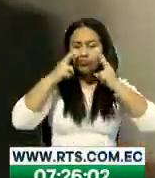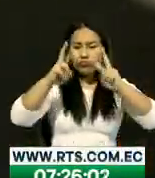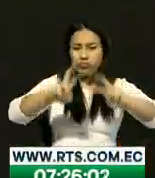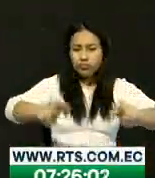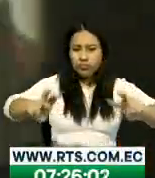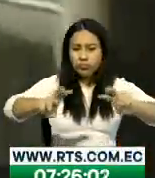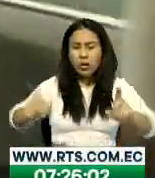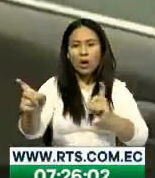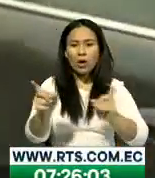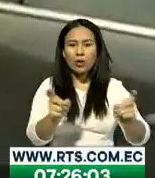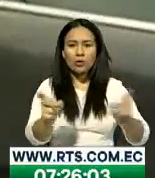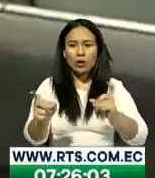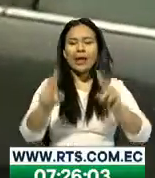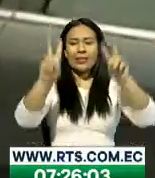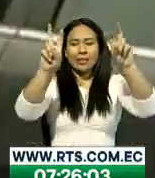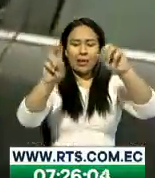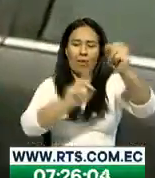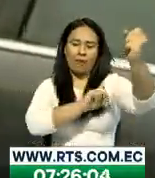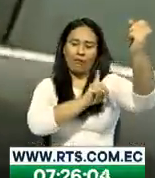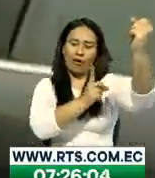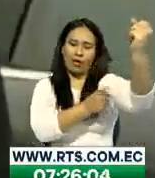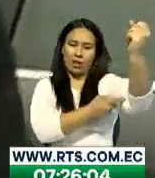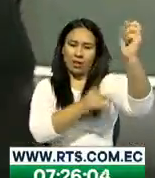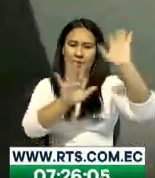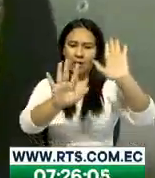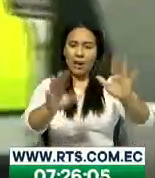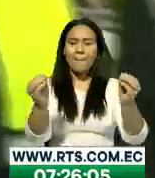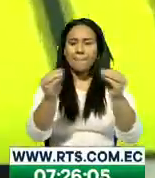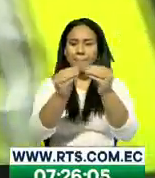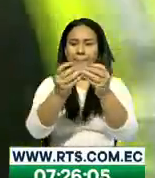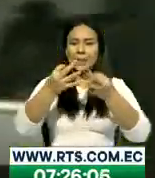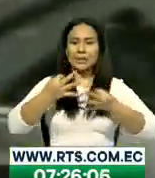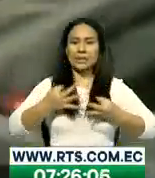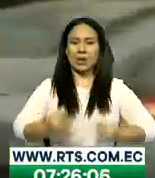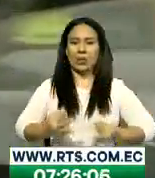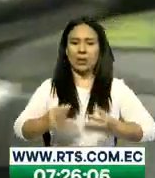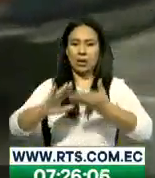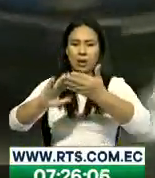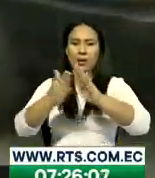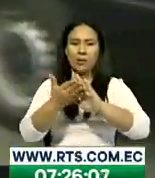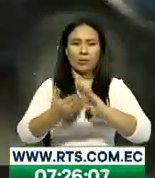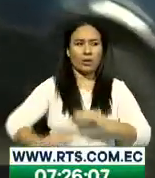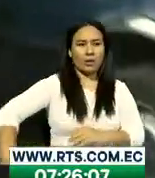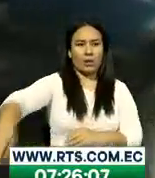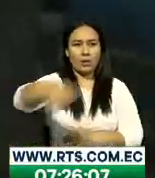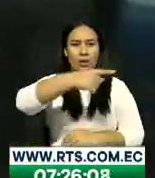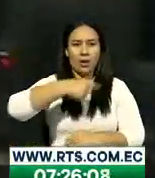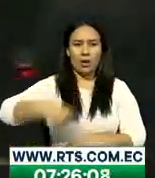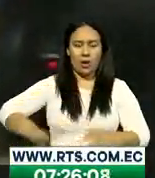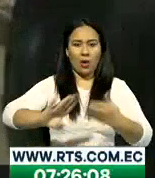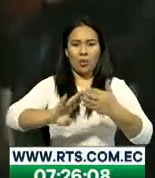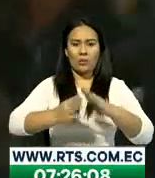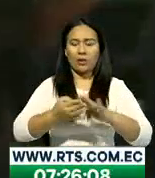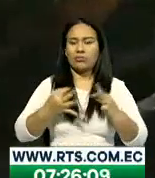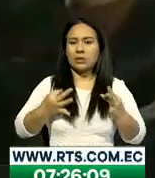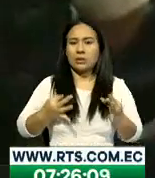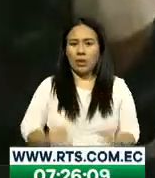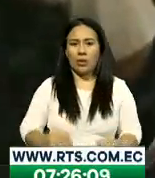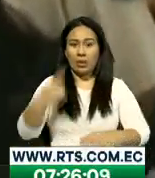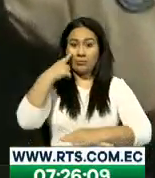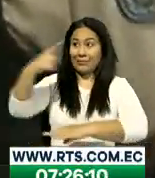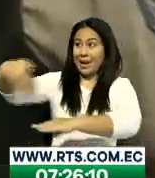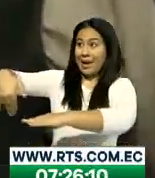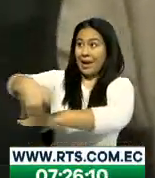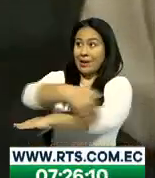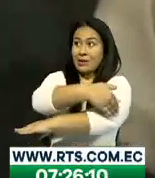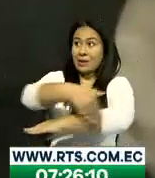Fortaleza para poder, obviamente, dar más seguridad a la comunidad. Estamos en una de las arterias principales del